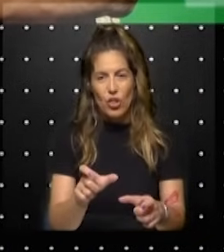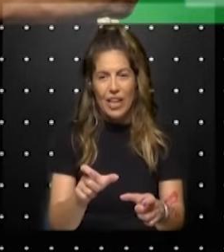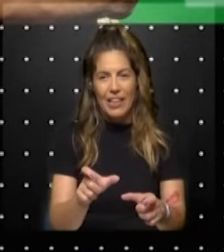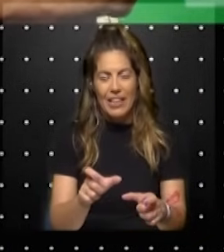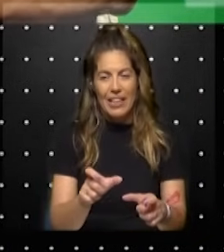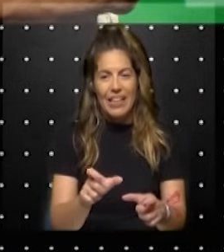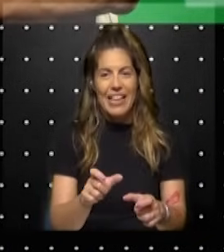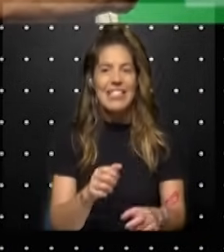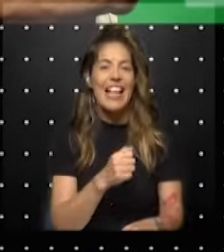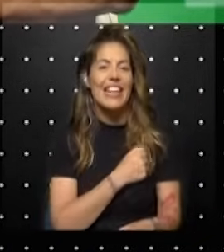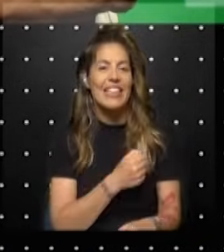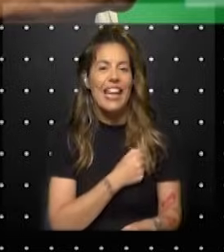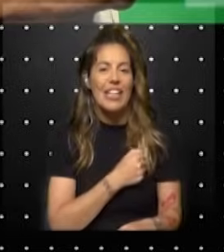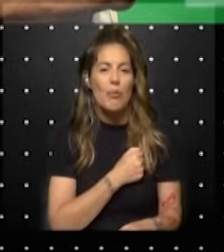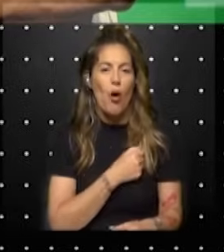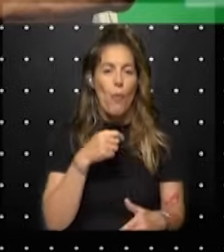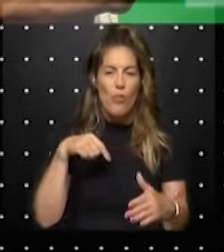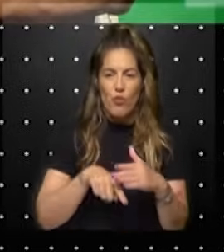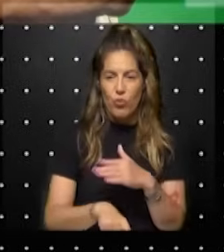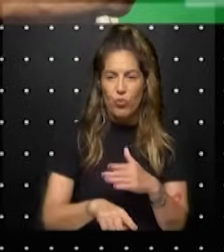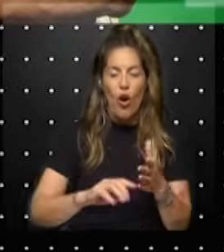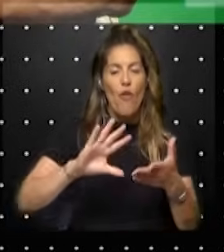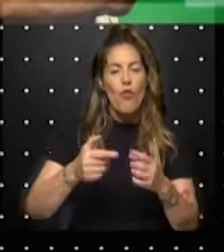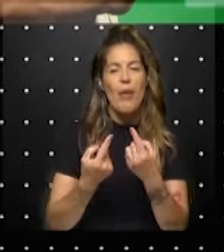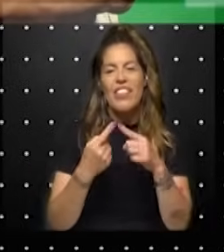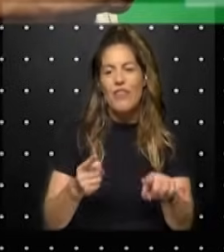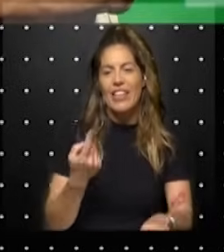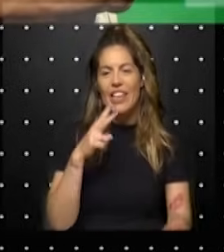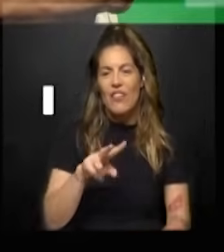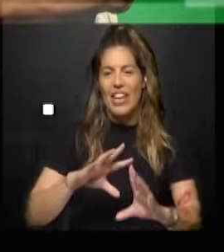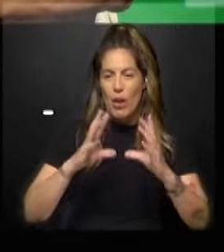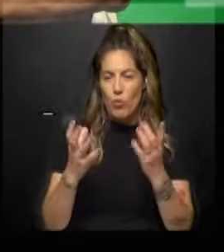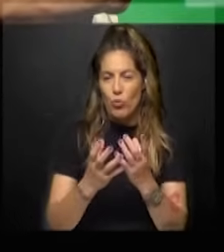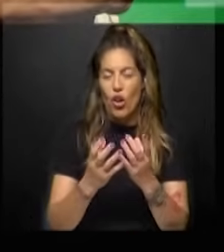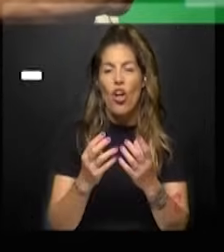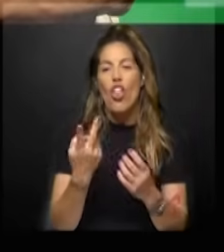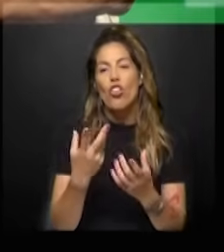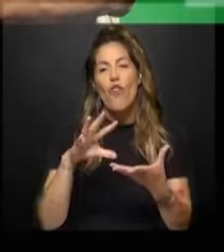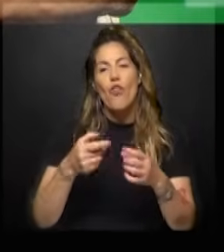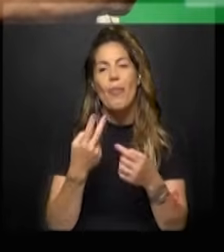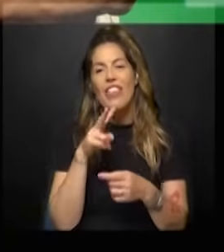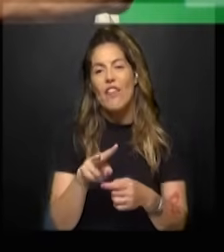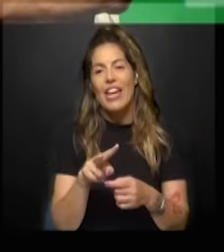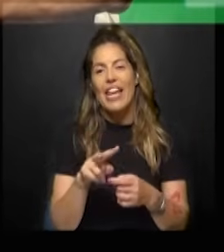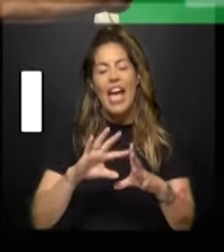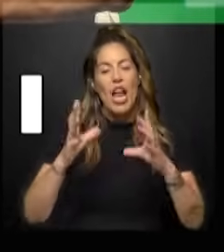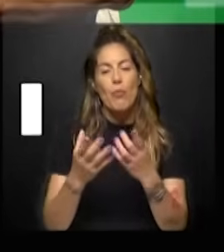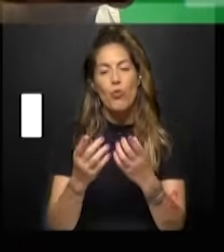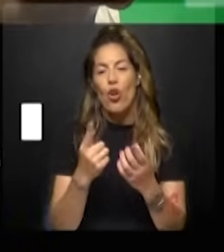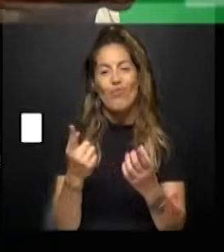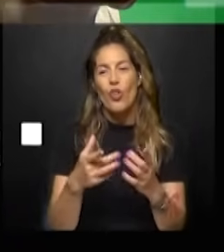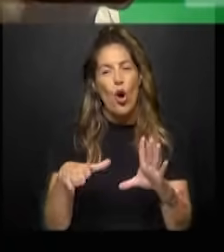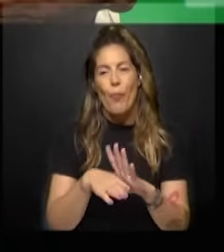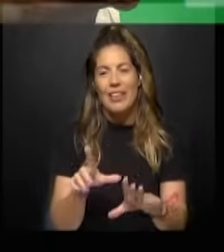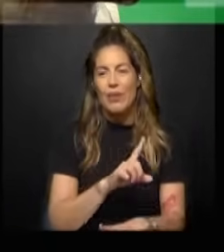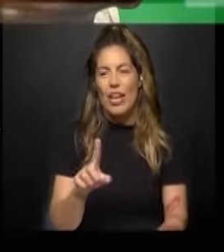ortodoxo, que es otra manera de ver el mundo. Y esas dos maneras de ver el mundo no son tan compatibles. Y